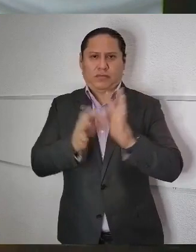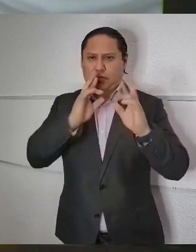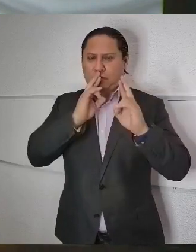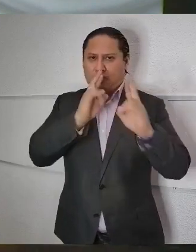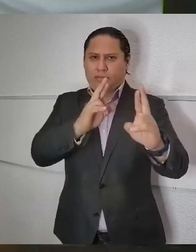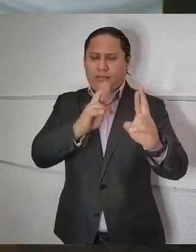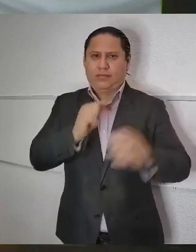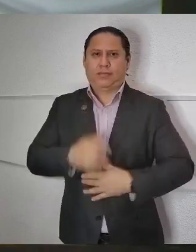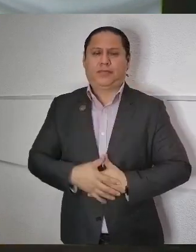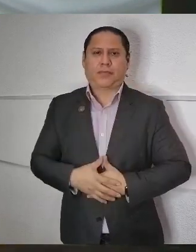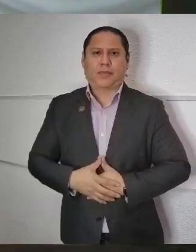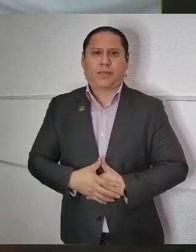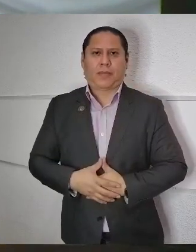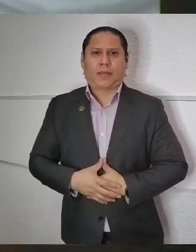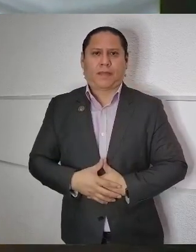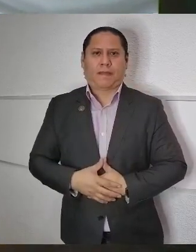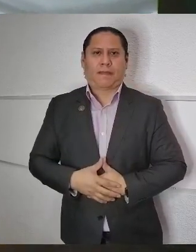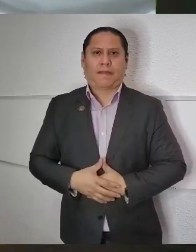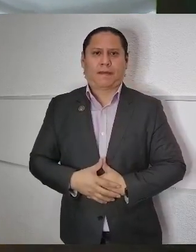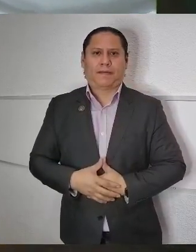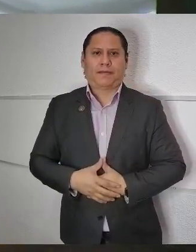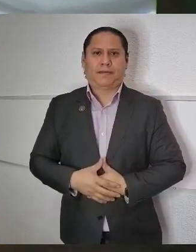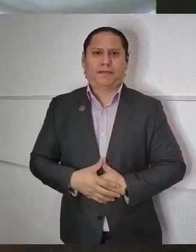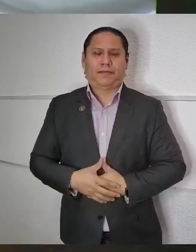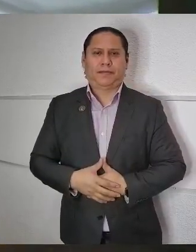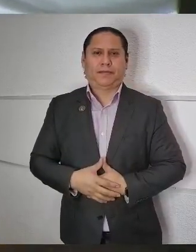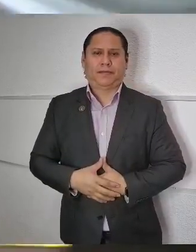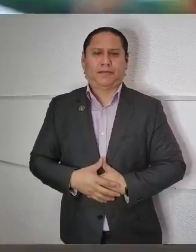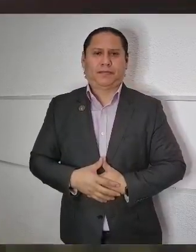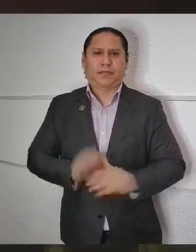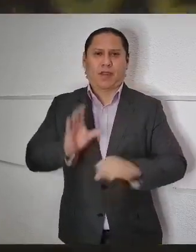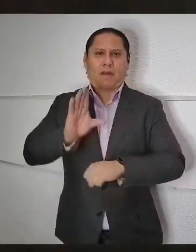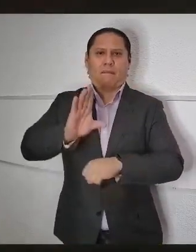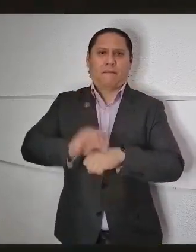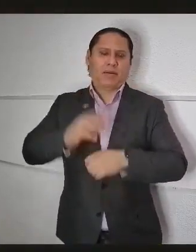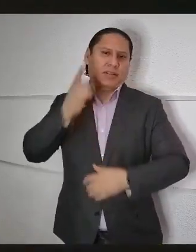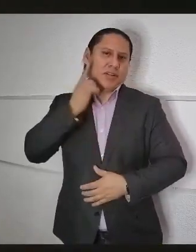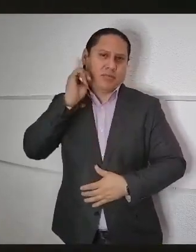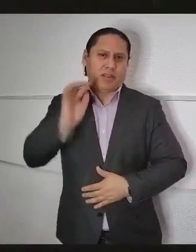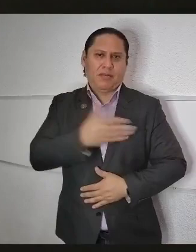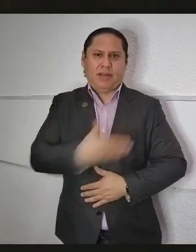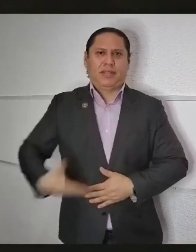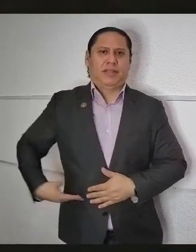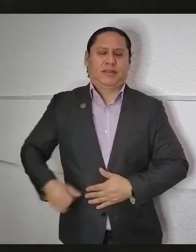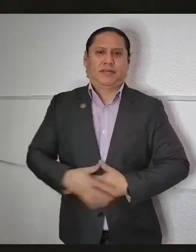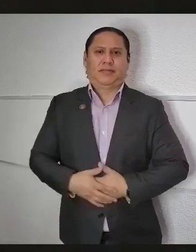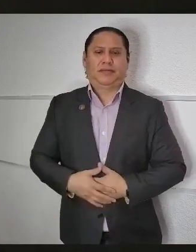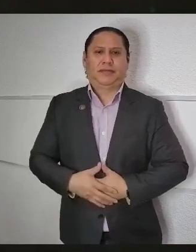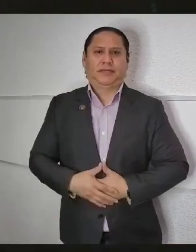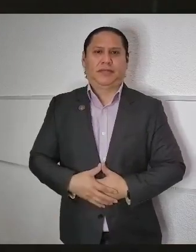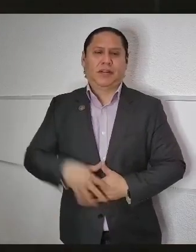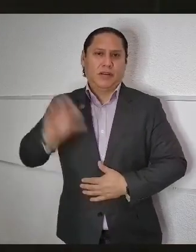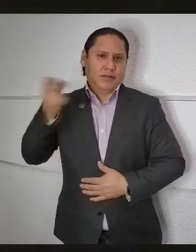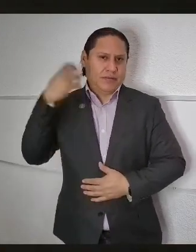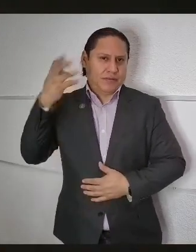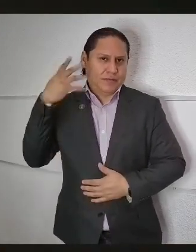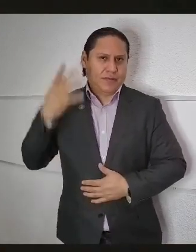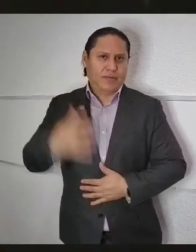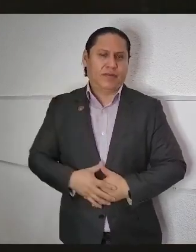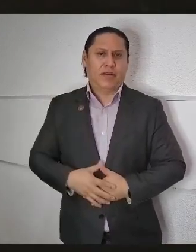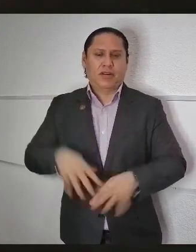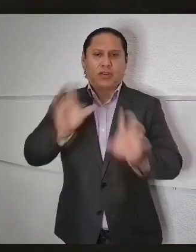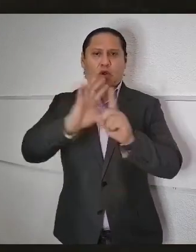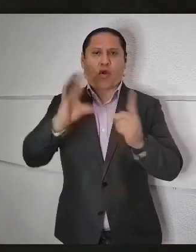puntos resolutivos del dictamen. Con su permiso, diputada presidenta. Honorable Asamblea, a